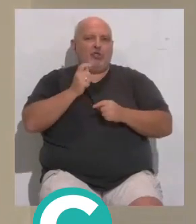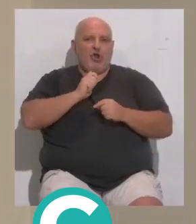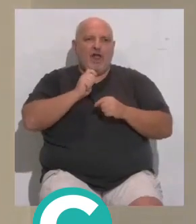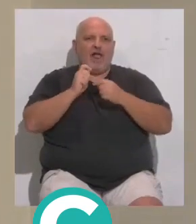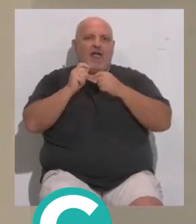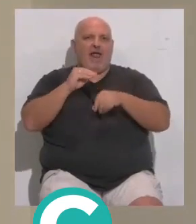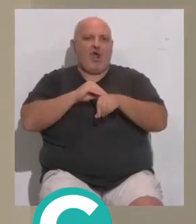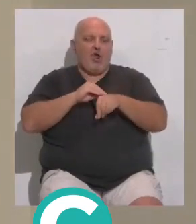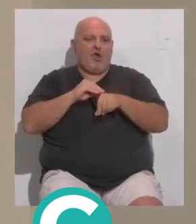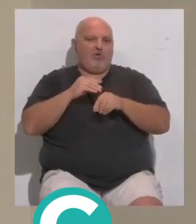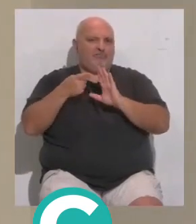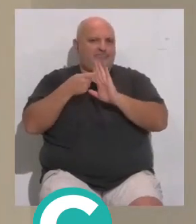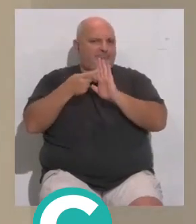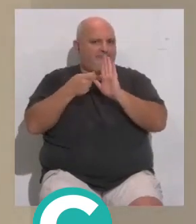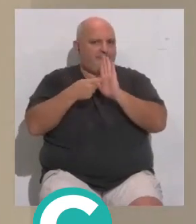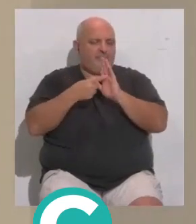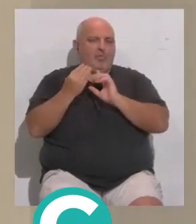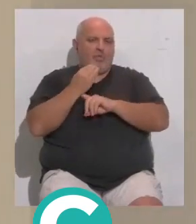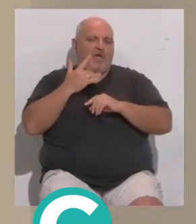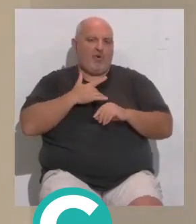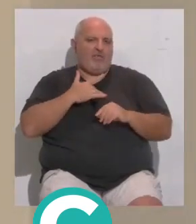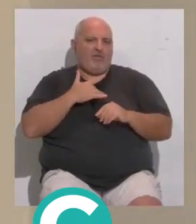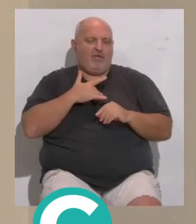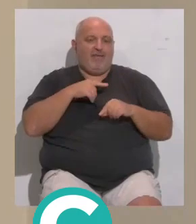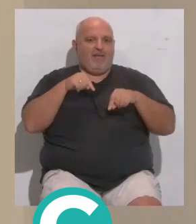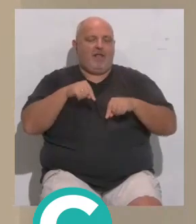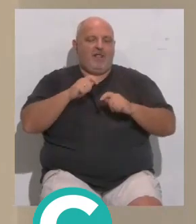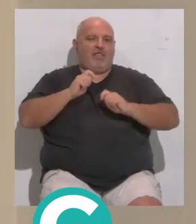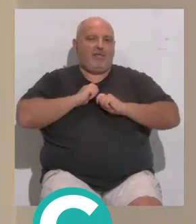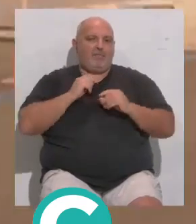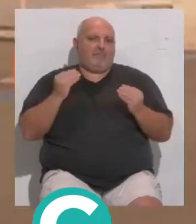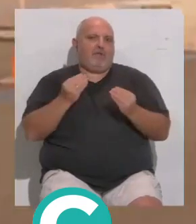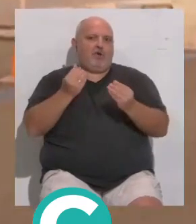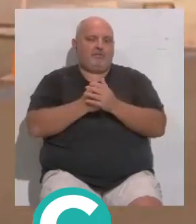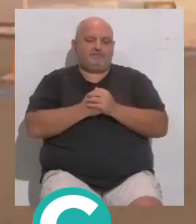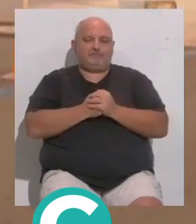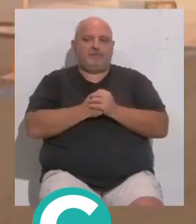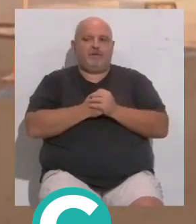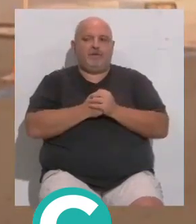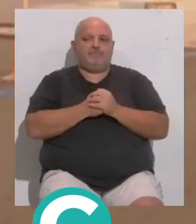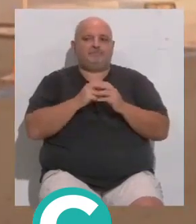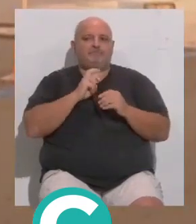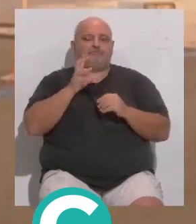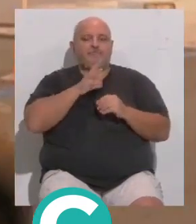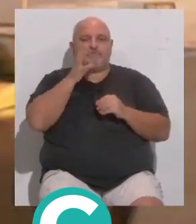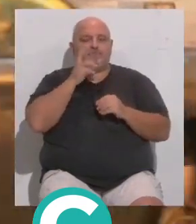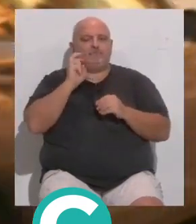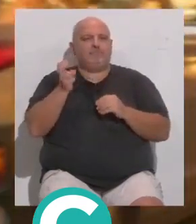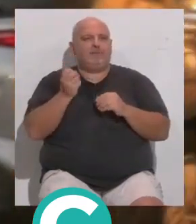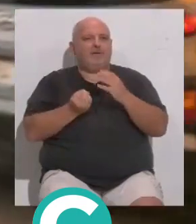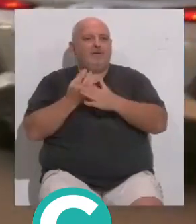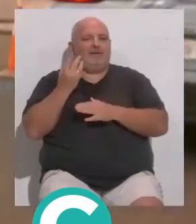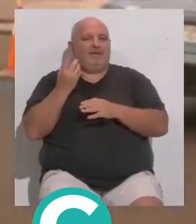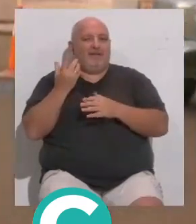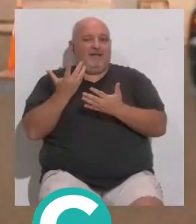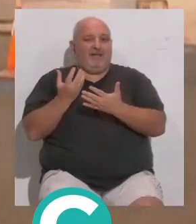y alcohol en abuso, vamos a cuidar ese corazón, porque al fin todo esto repercute de alguna manera. Otro de los factores de mayor riesgo